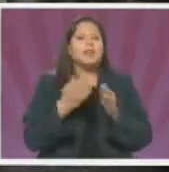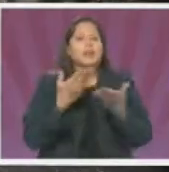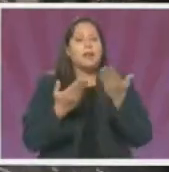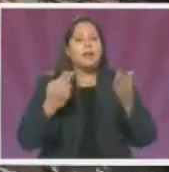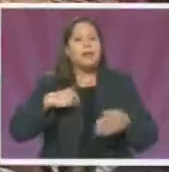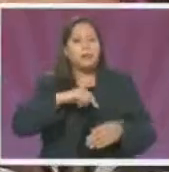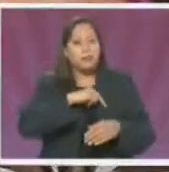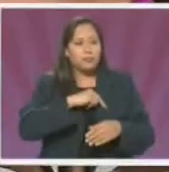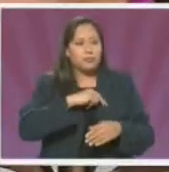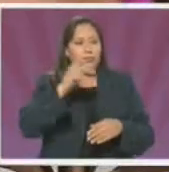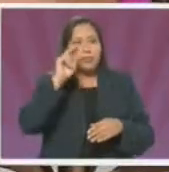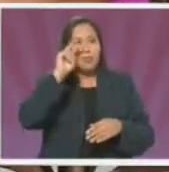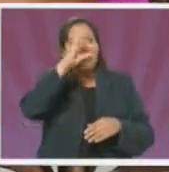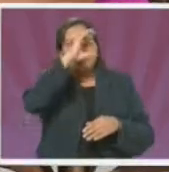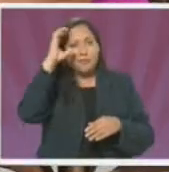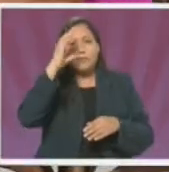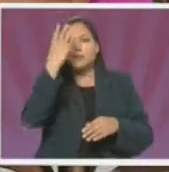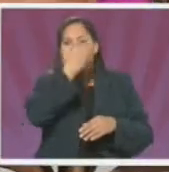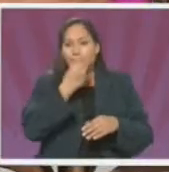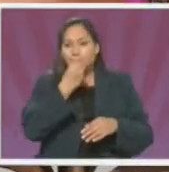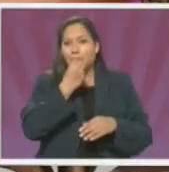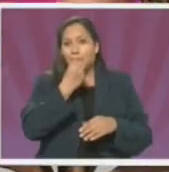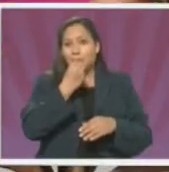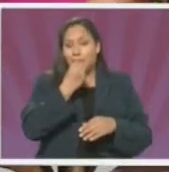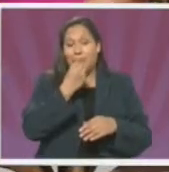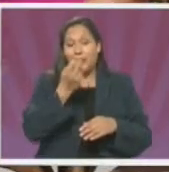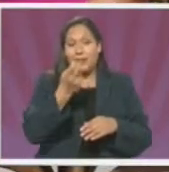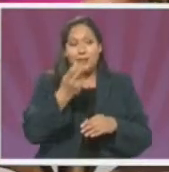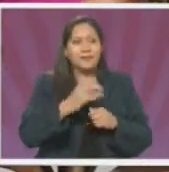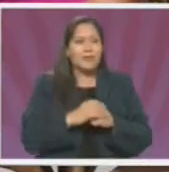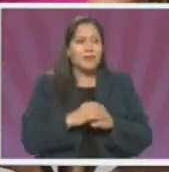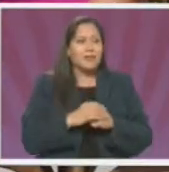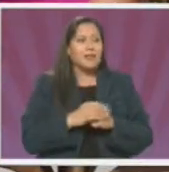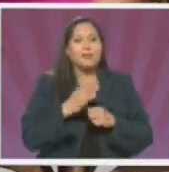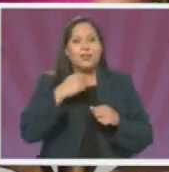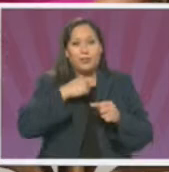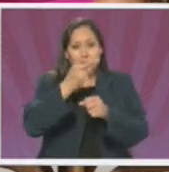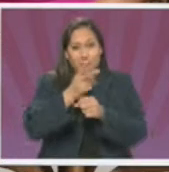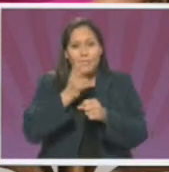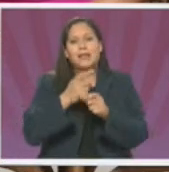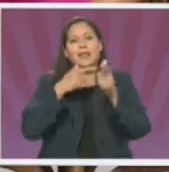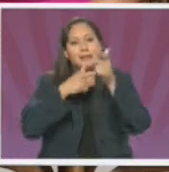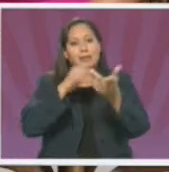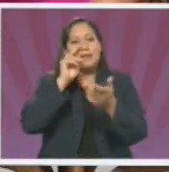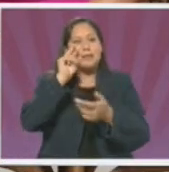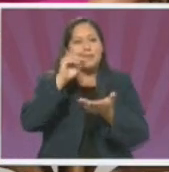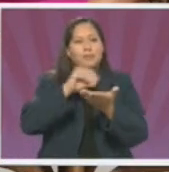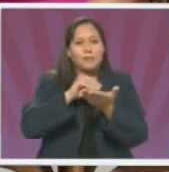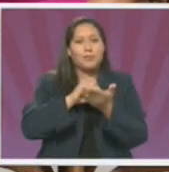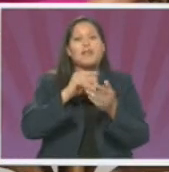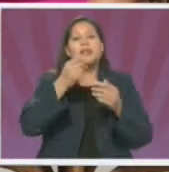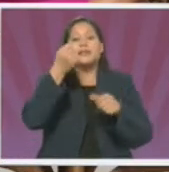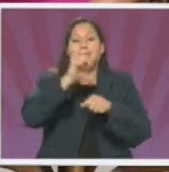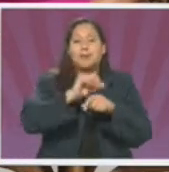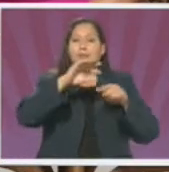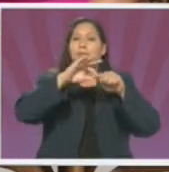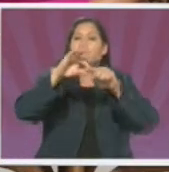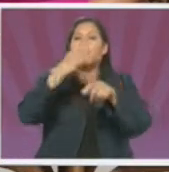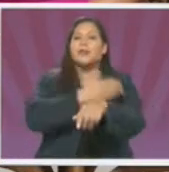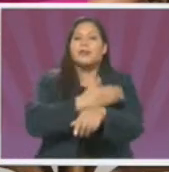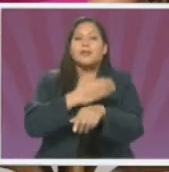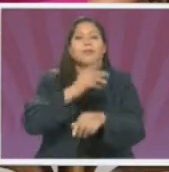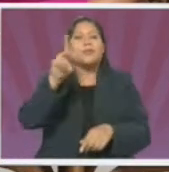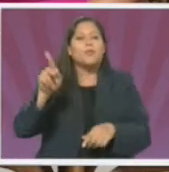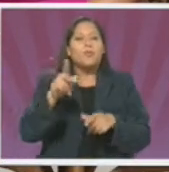vamos aquí con estas imágenes de la colonia Juárez. De verdad. Así es. Y bueno, yo lo invito a que nos siga viendo porque yo lo voy a llevar en esta semana que me acompañe a